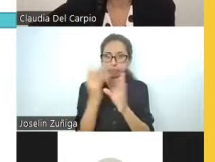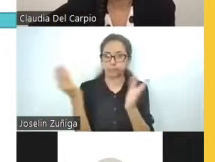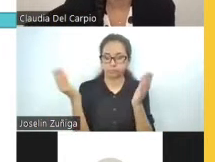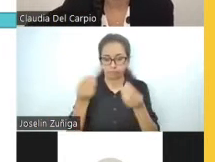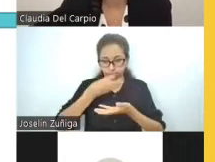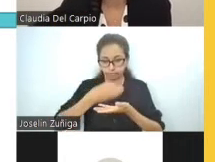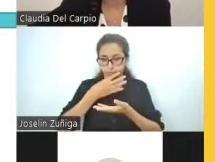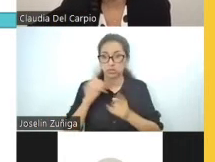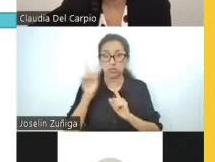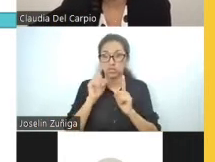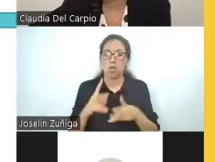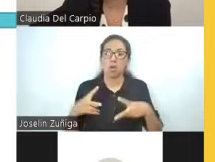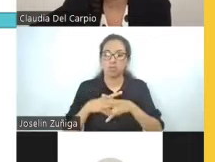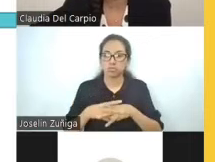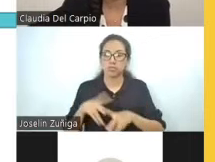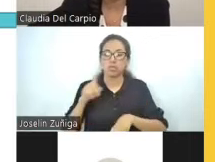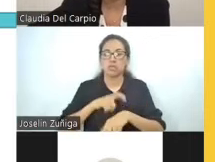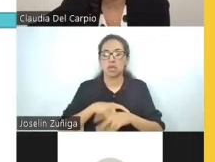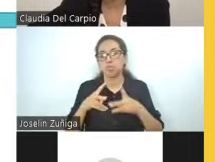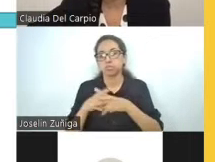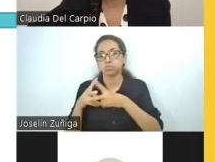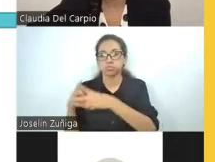tratamientos incompletos o inadecuados.